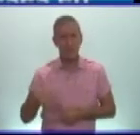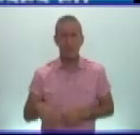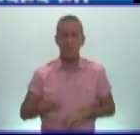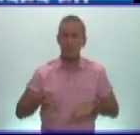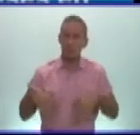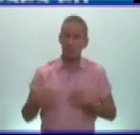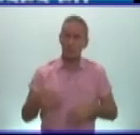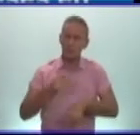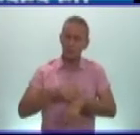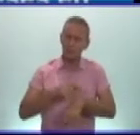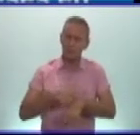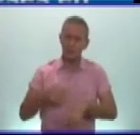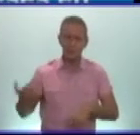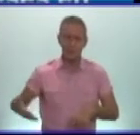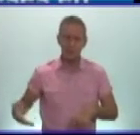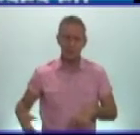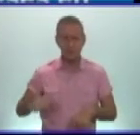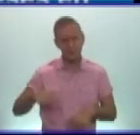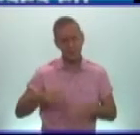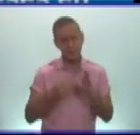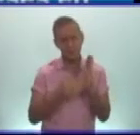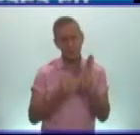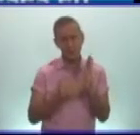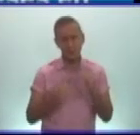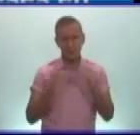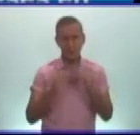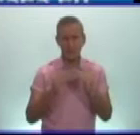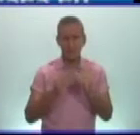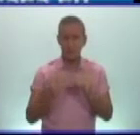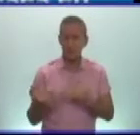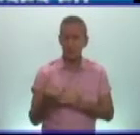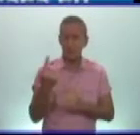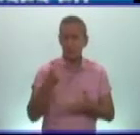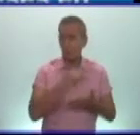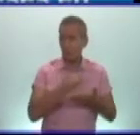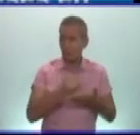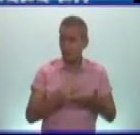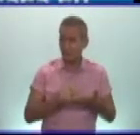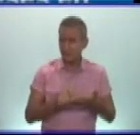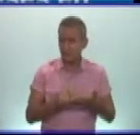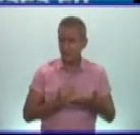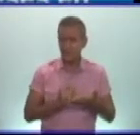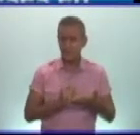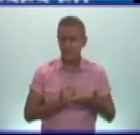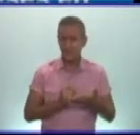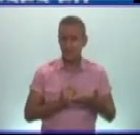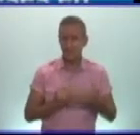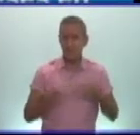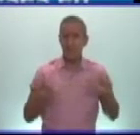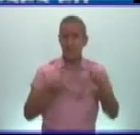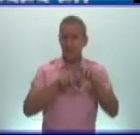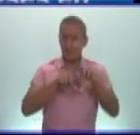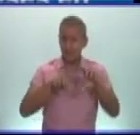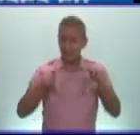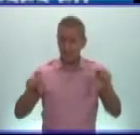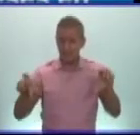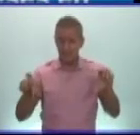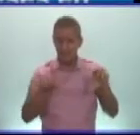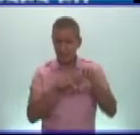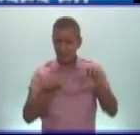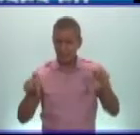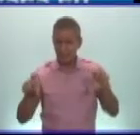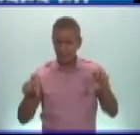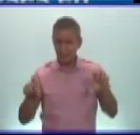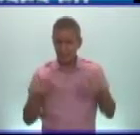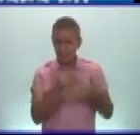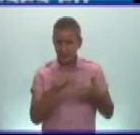estos meses en casa. Solo van a escribir la orden que aparece en letra blanca. Escribir una carta a un